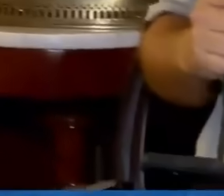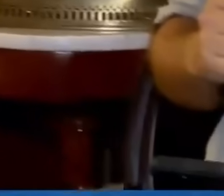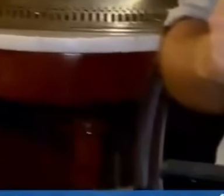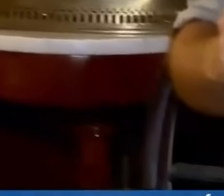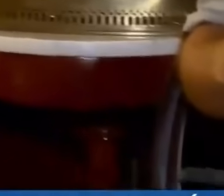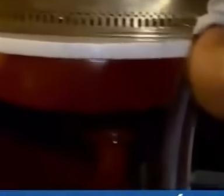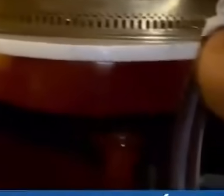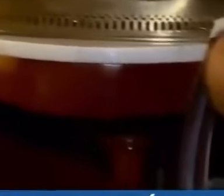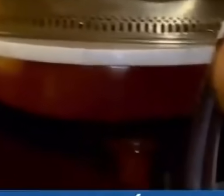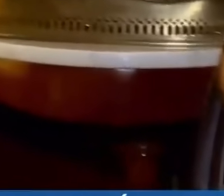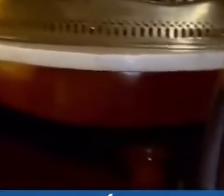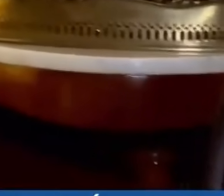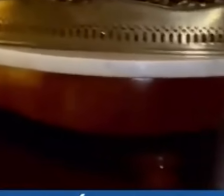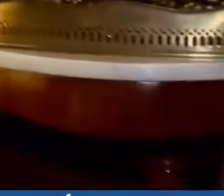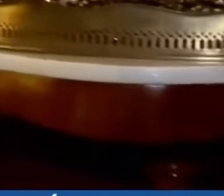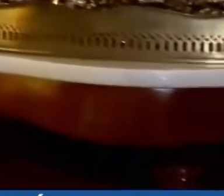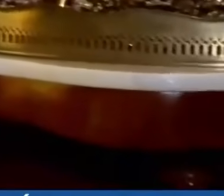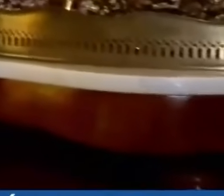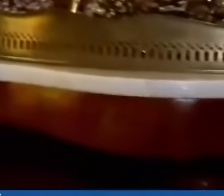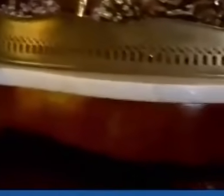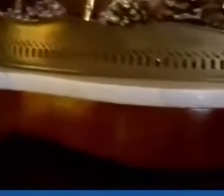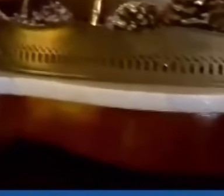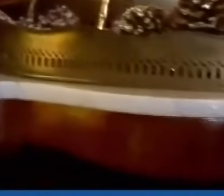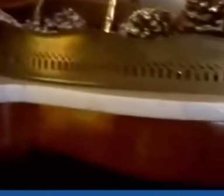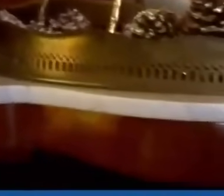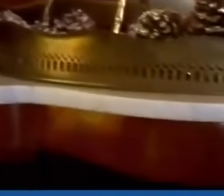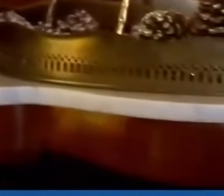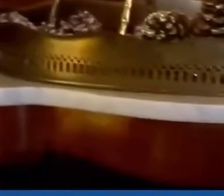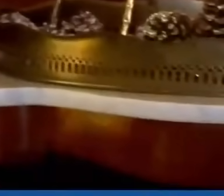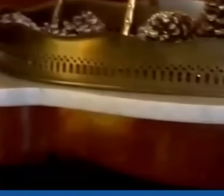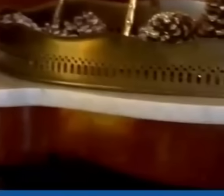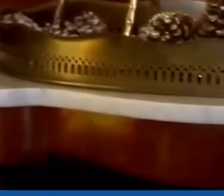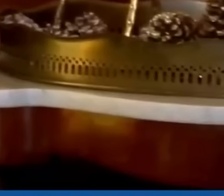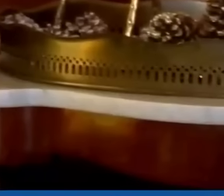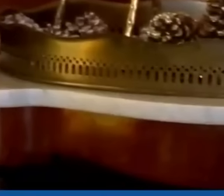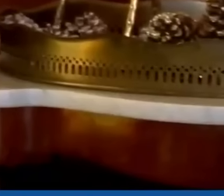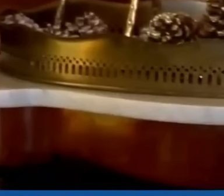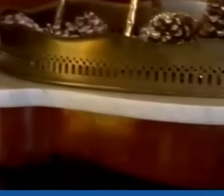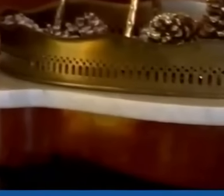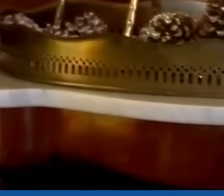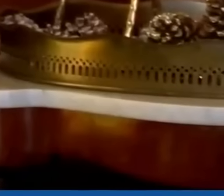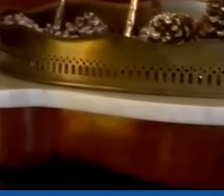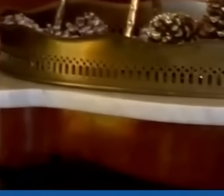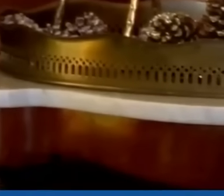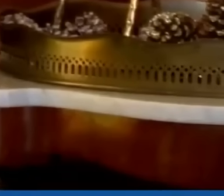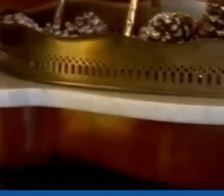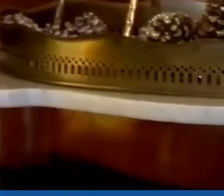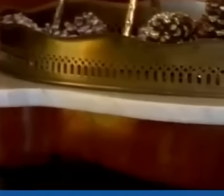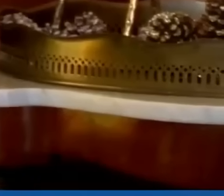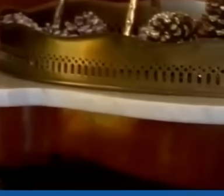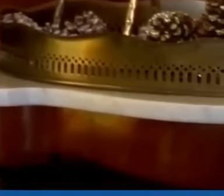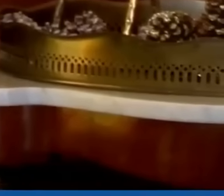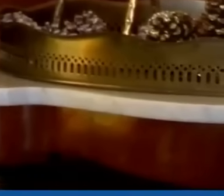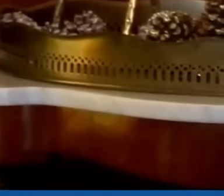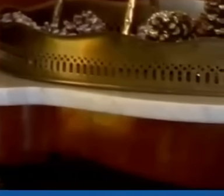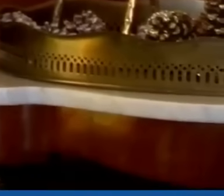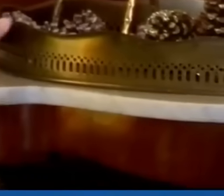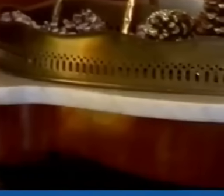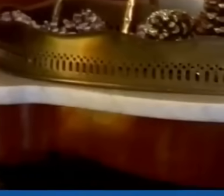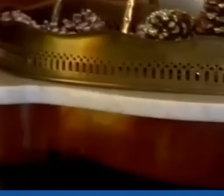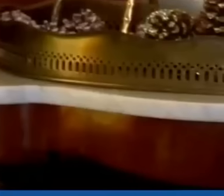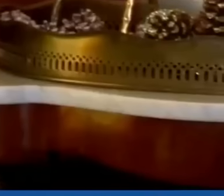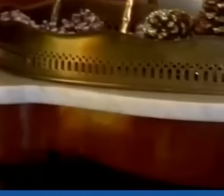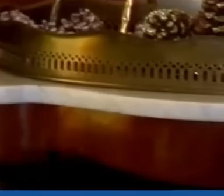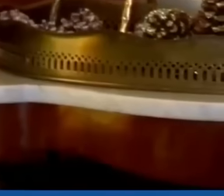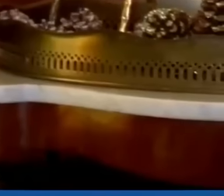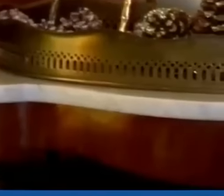Él nunca dijo eso, simplemente está diciendo quito los proyectos que ellos no ven viables. por las razones que sean, que no quieren